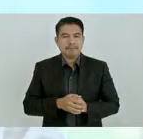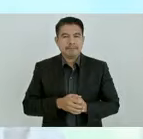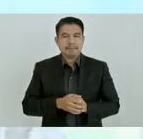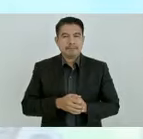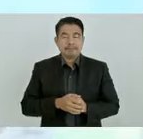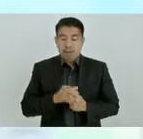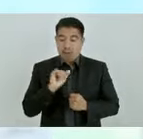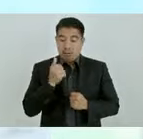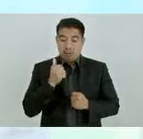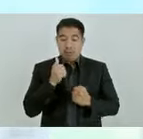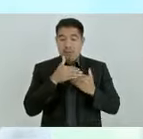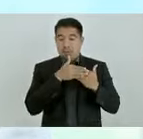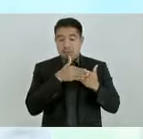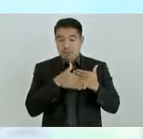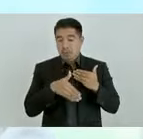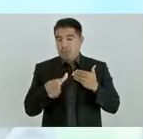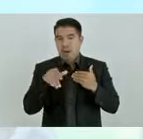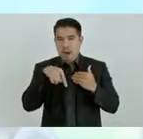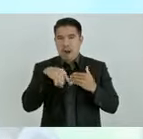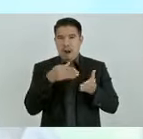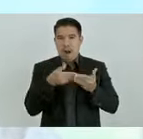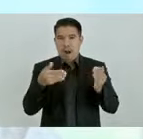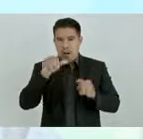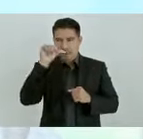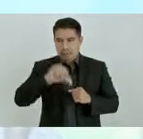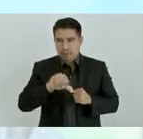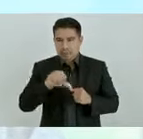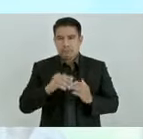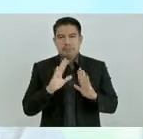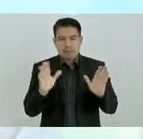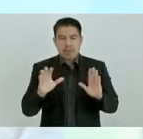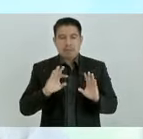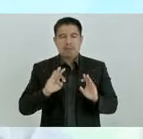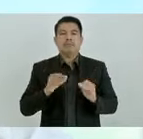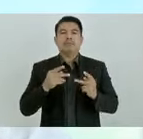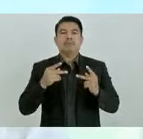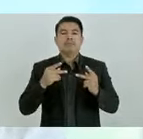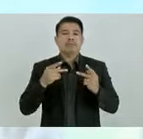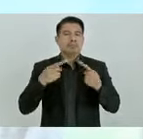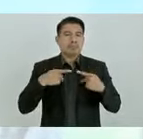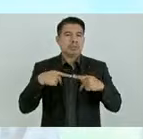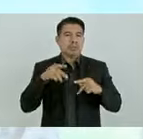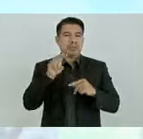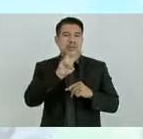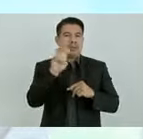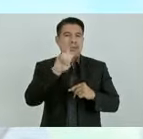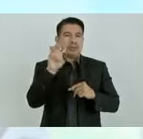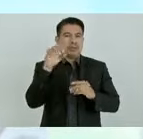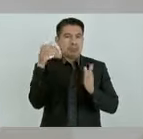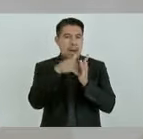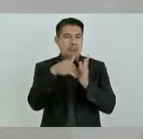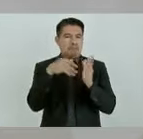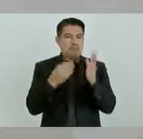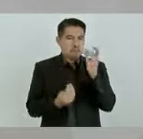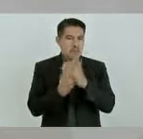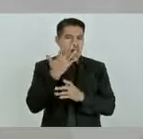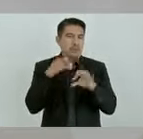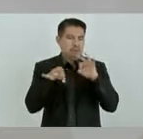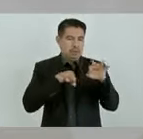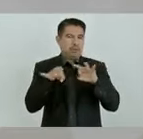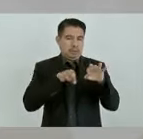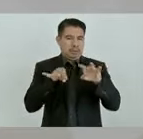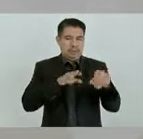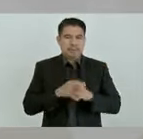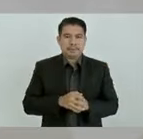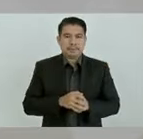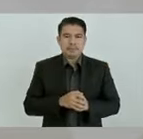de agosto a la fecha ya llevamos más de 300 mil nuevos empleos.